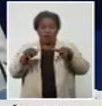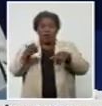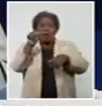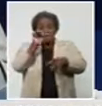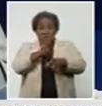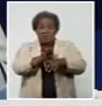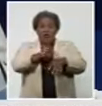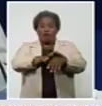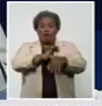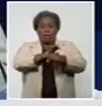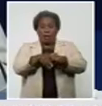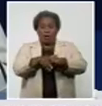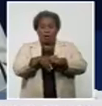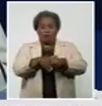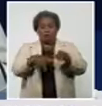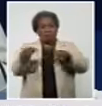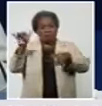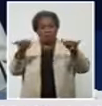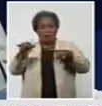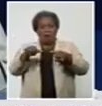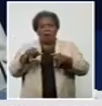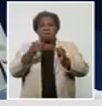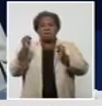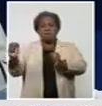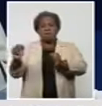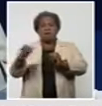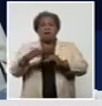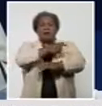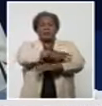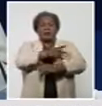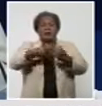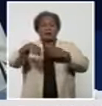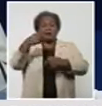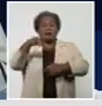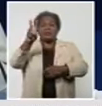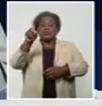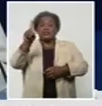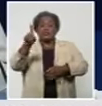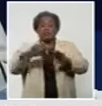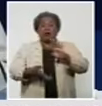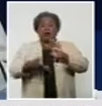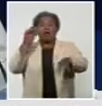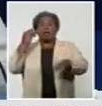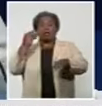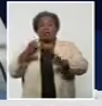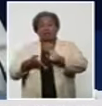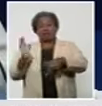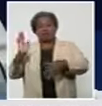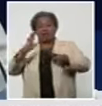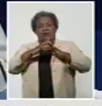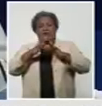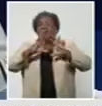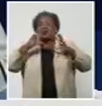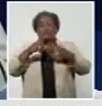pandemia. Ayer se dieron 21 altas, todas de La Habana. Es un